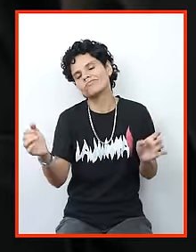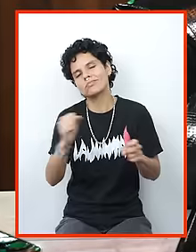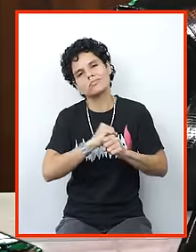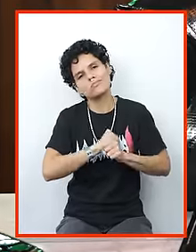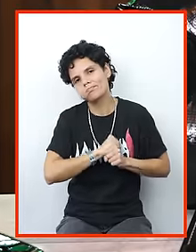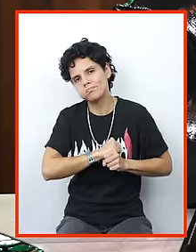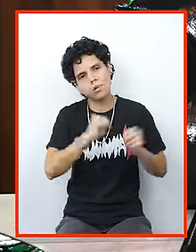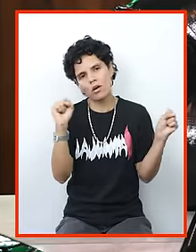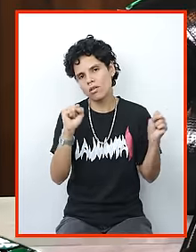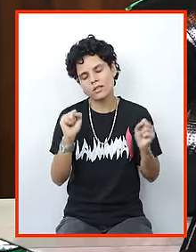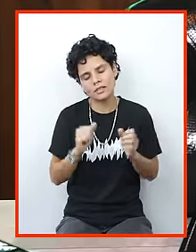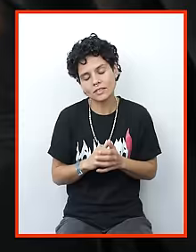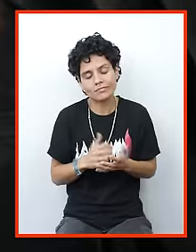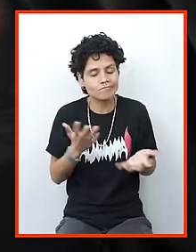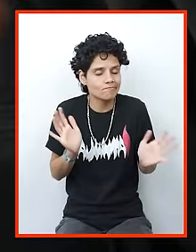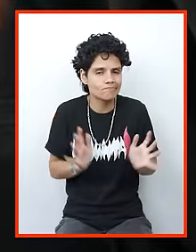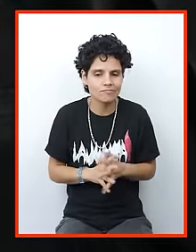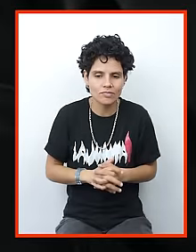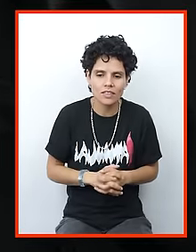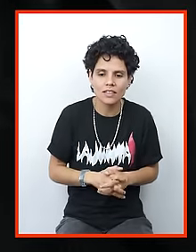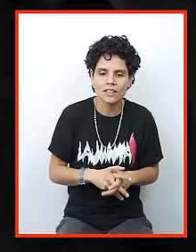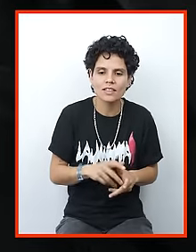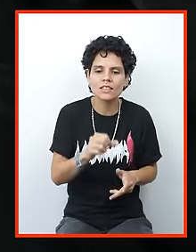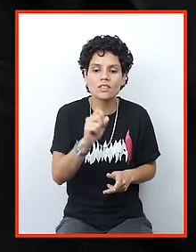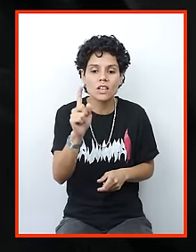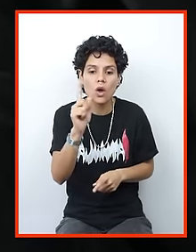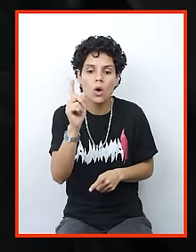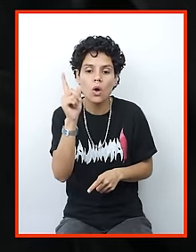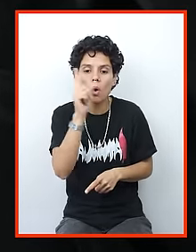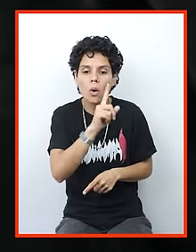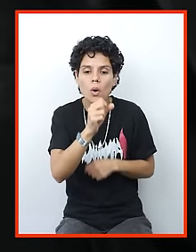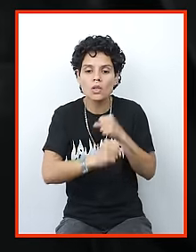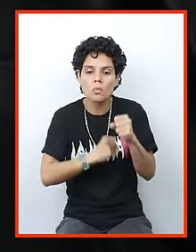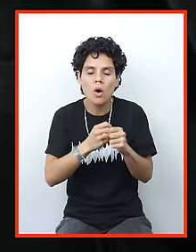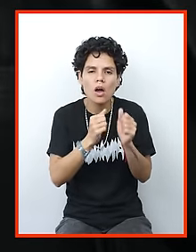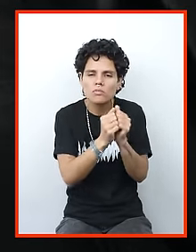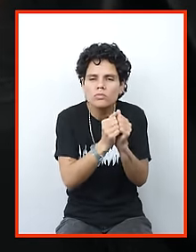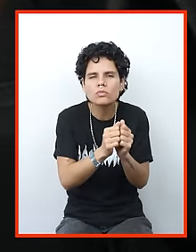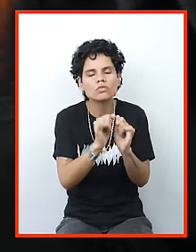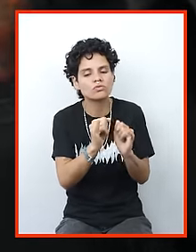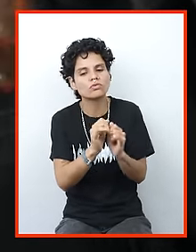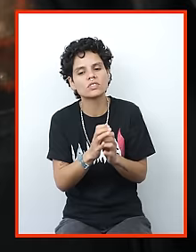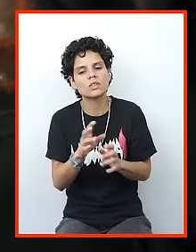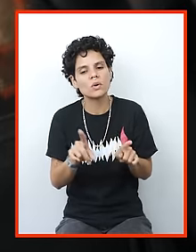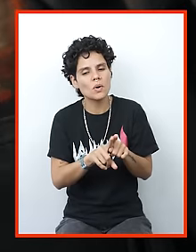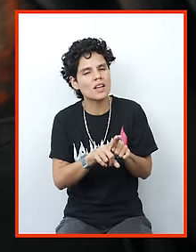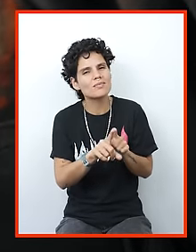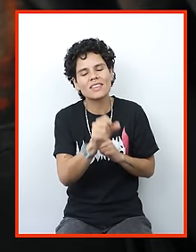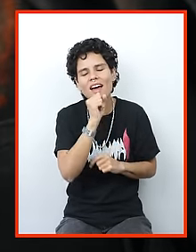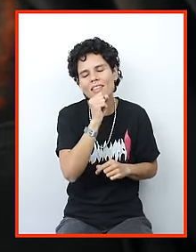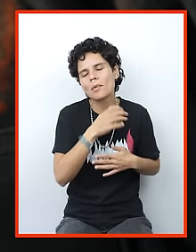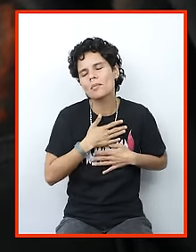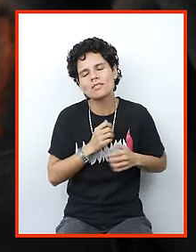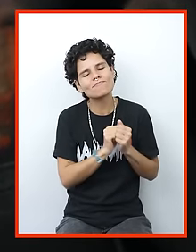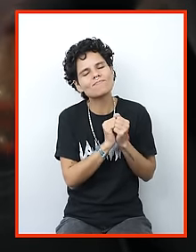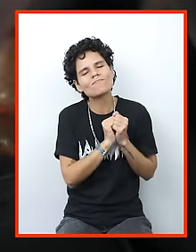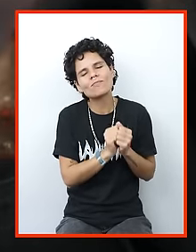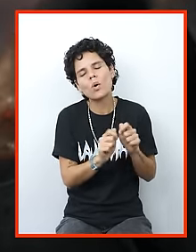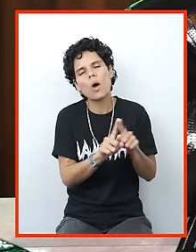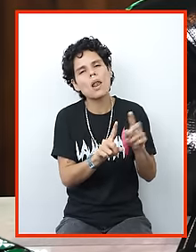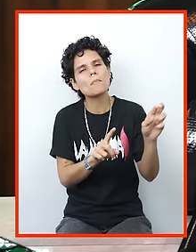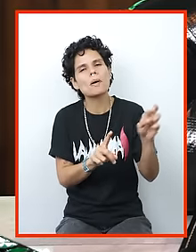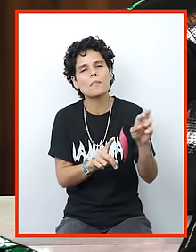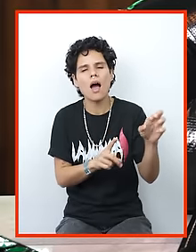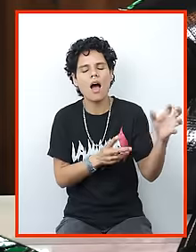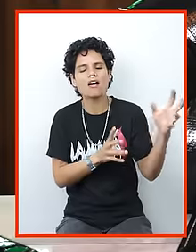respiratorio. ¿Y lo disfrutaste así los últimos años? Sí, que tú... sí, oye, es que yo con mi tata era... Muñecán, ahí los dos. Él era como mi papá.